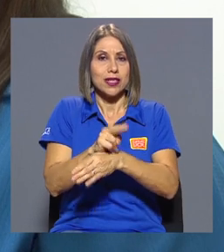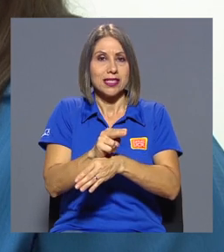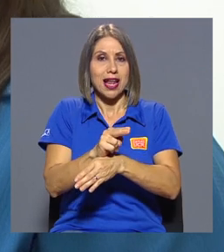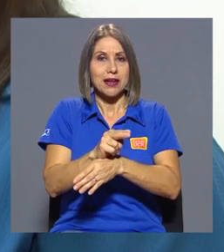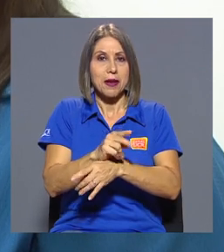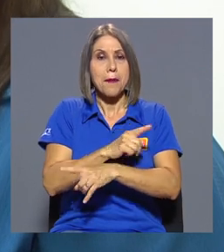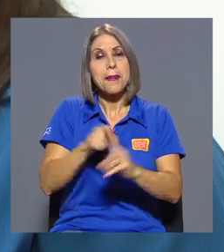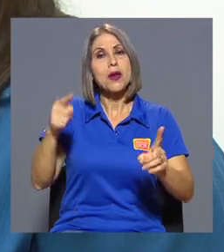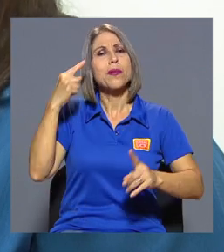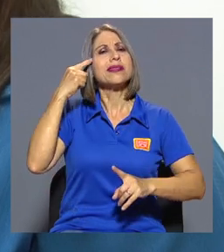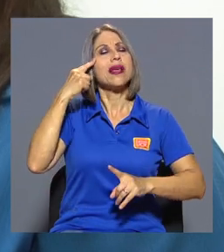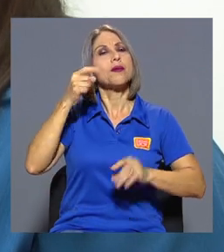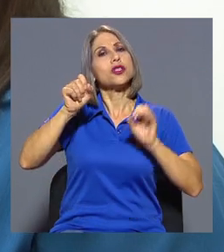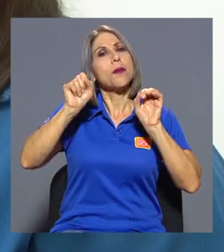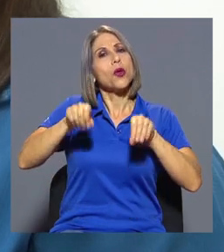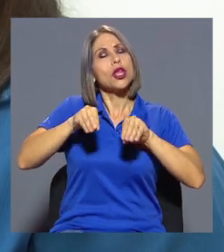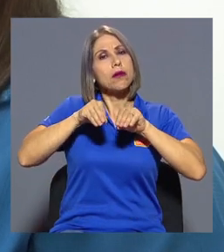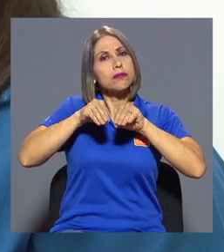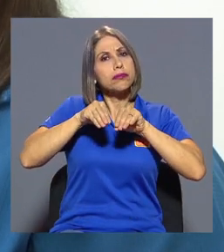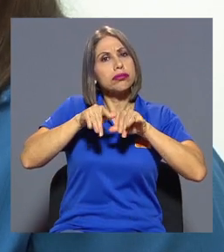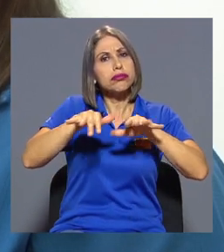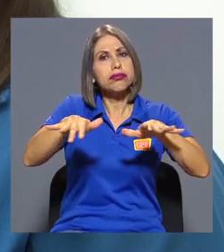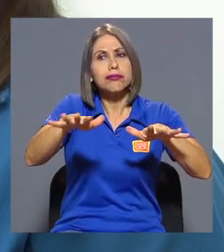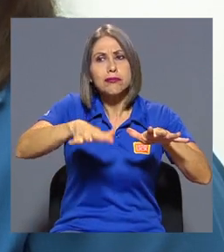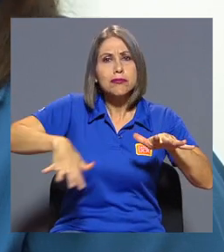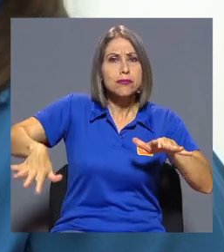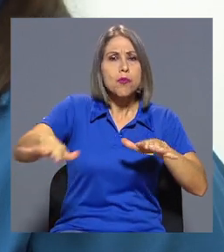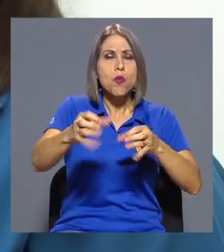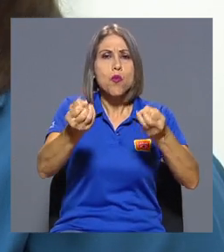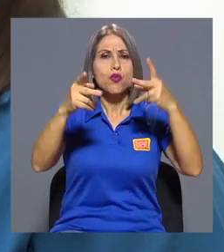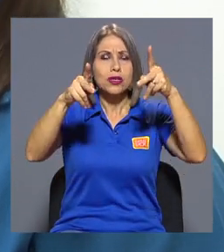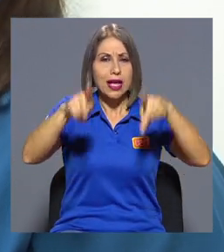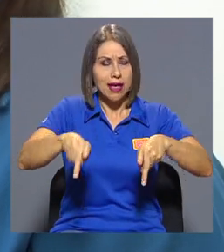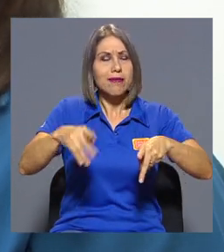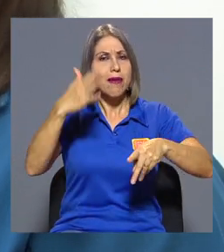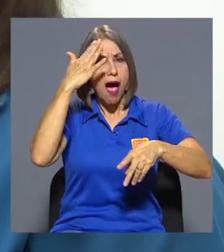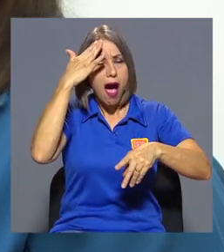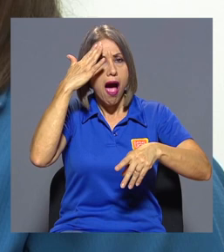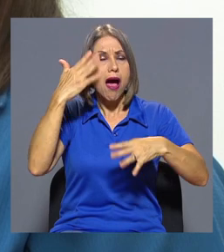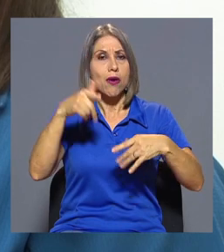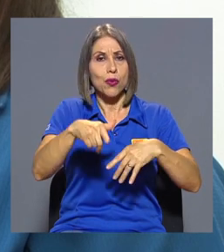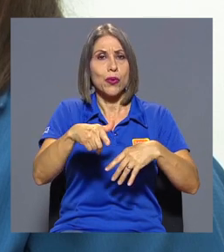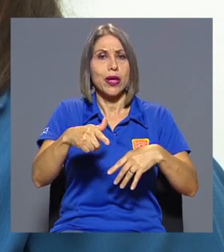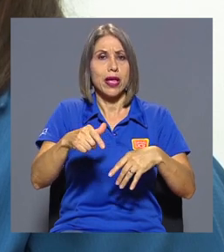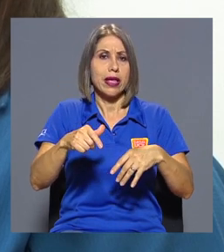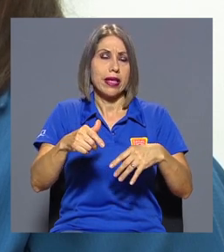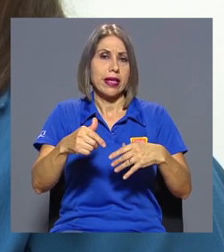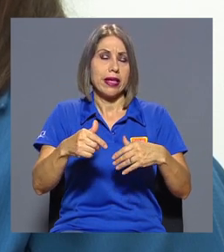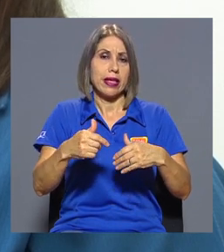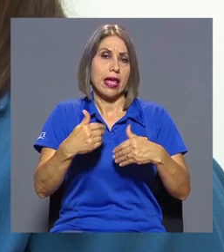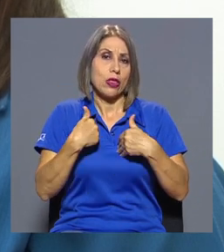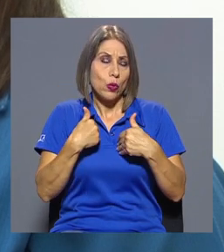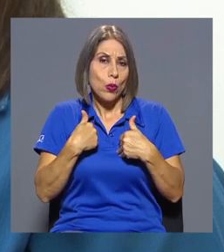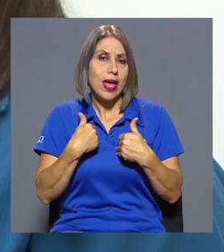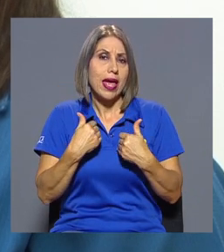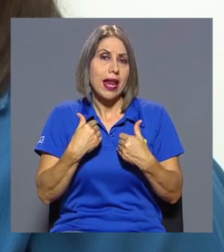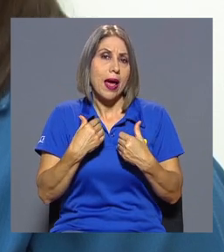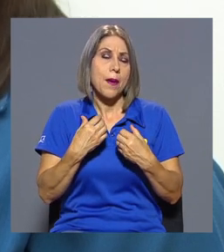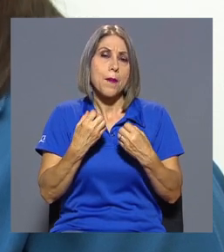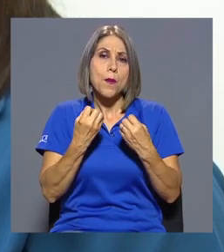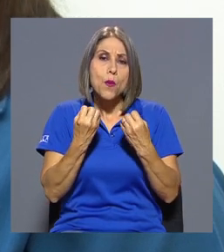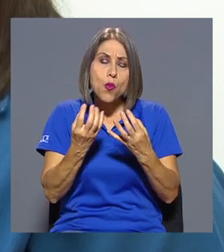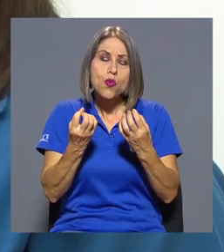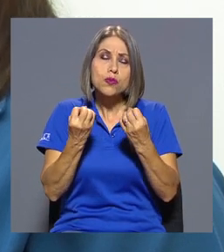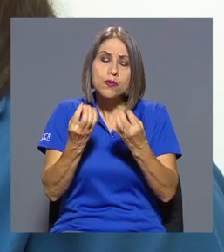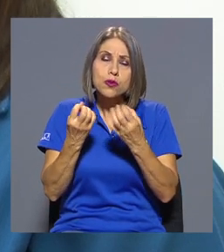Pensamos en que llegara a un público bastante numeroso, que tuviera